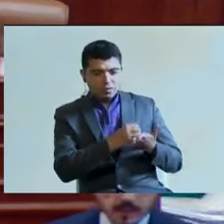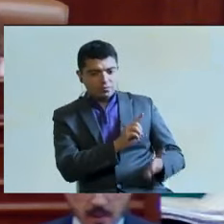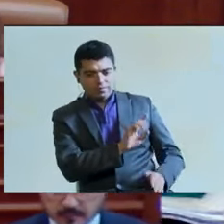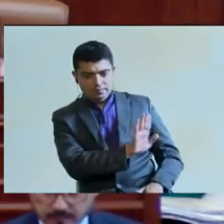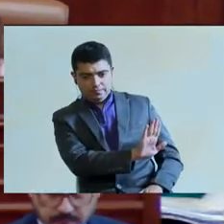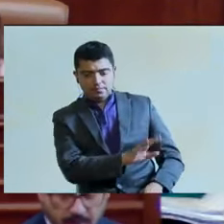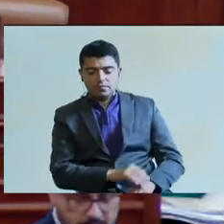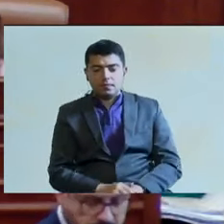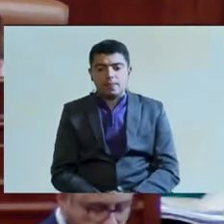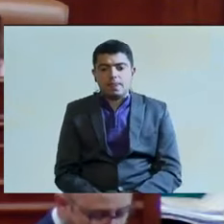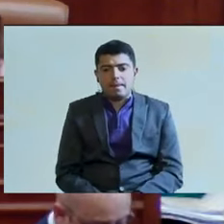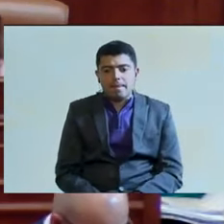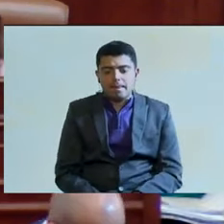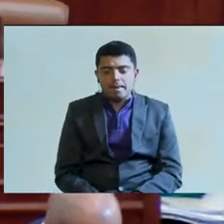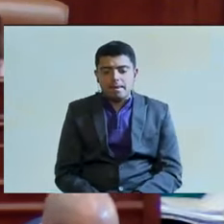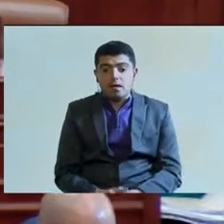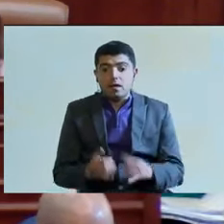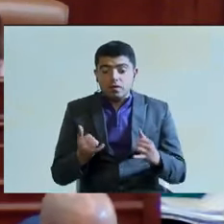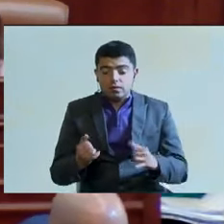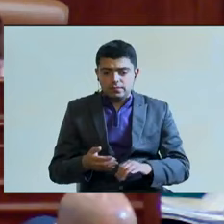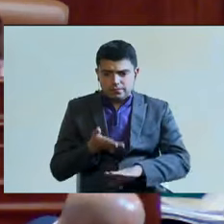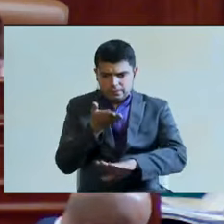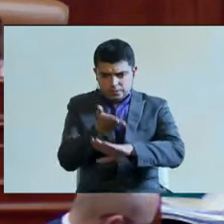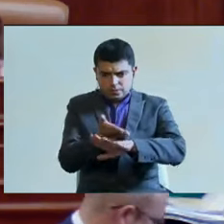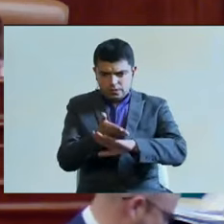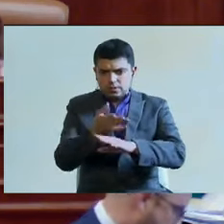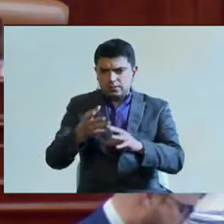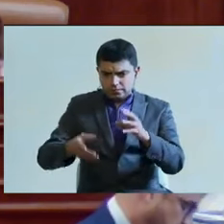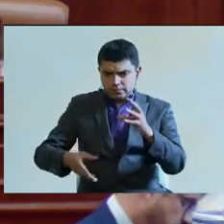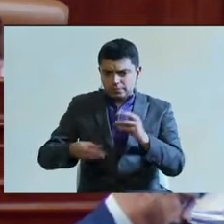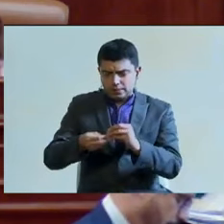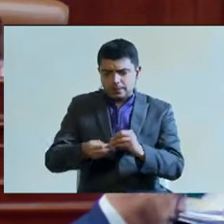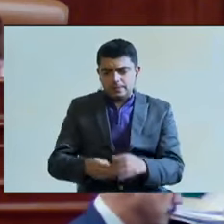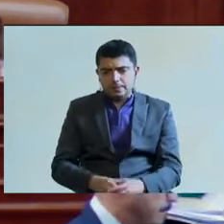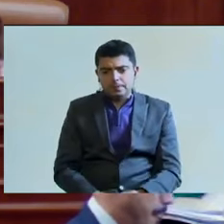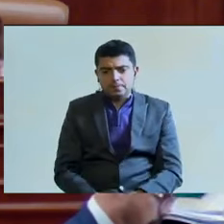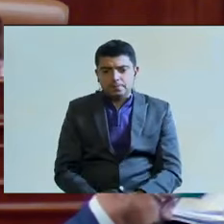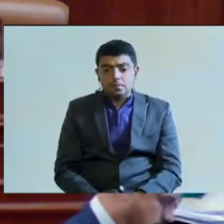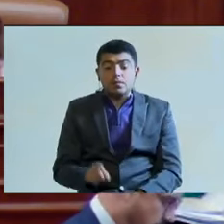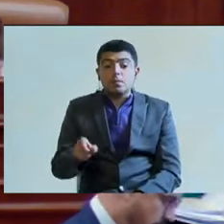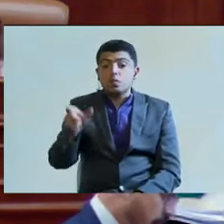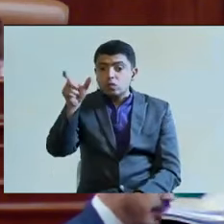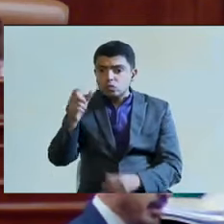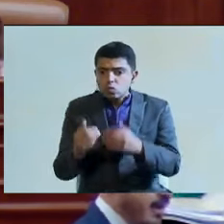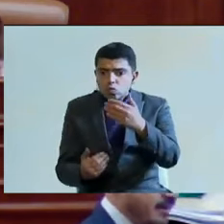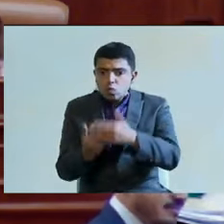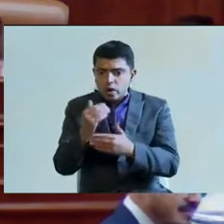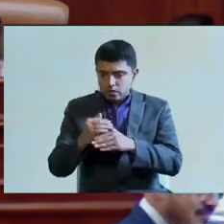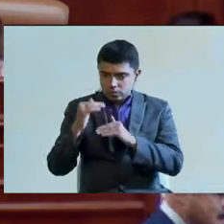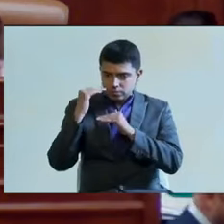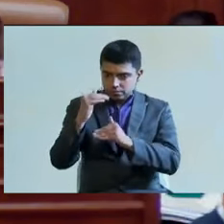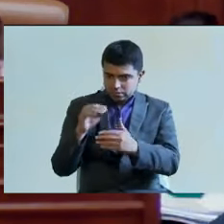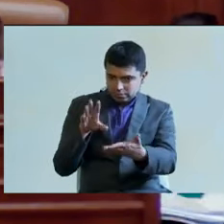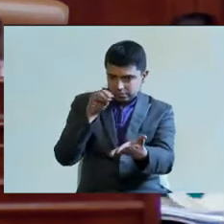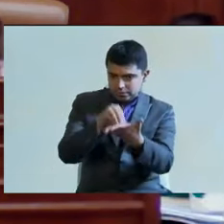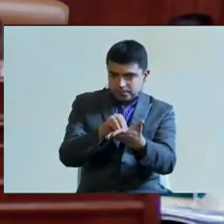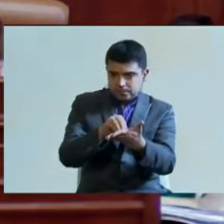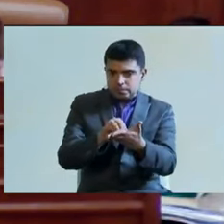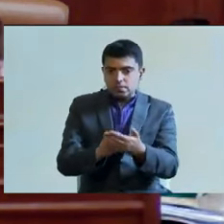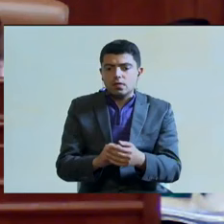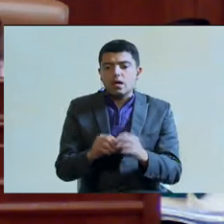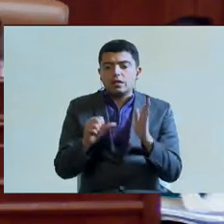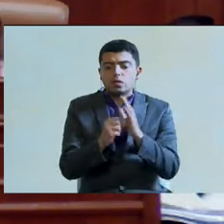siguiente pide la proposición adicionar un nuevo parágrafo al artículo